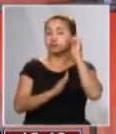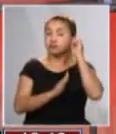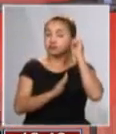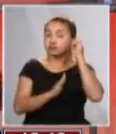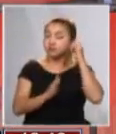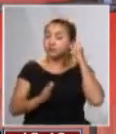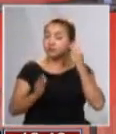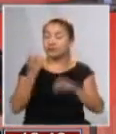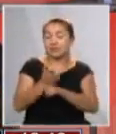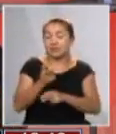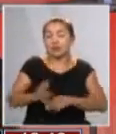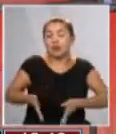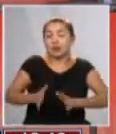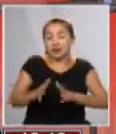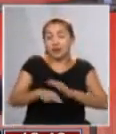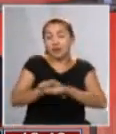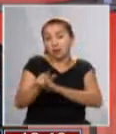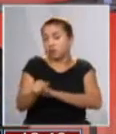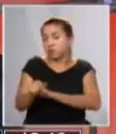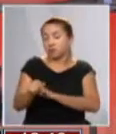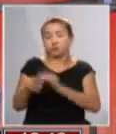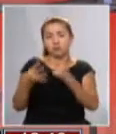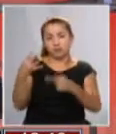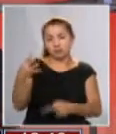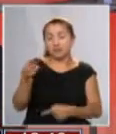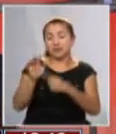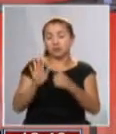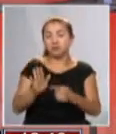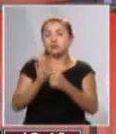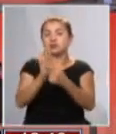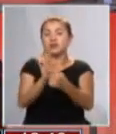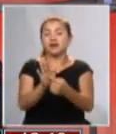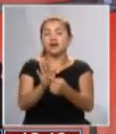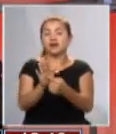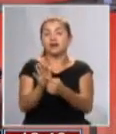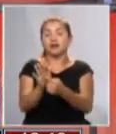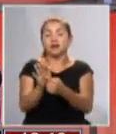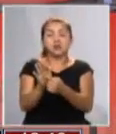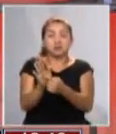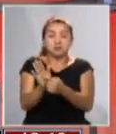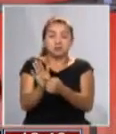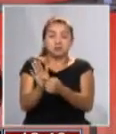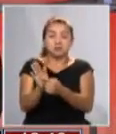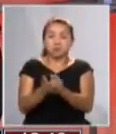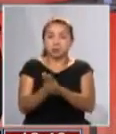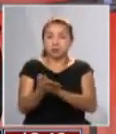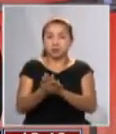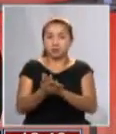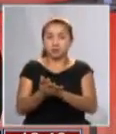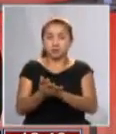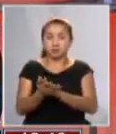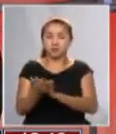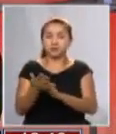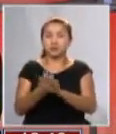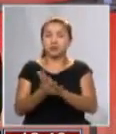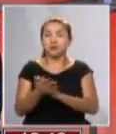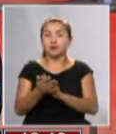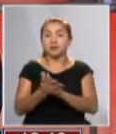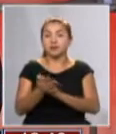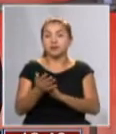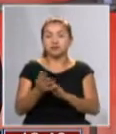el robo, etcétera, y estos mostraban o estaban bajo una sombra de